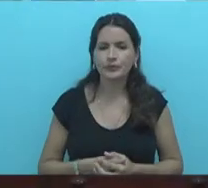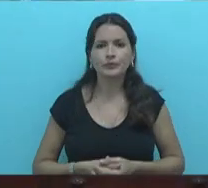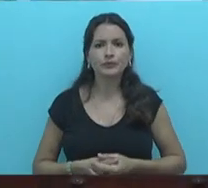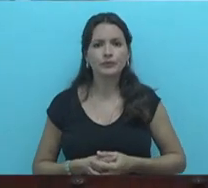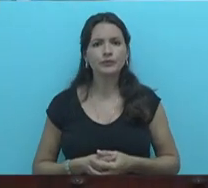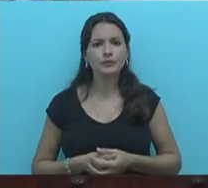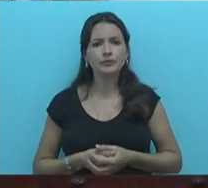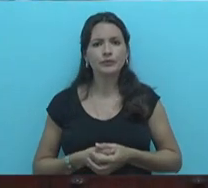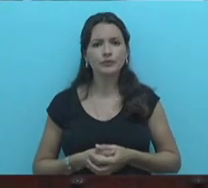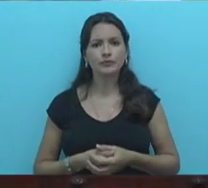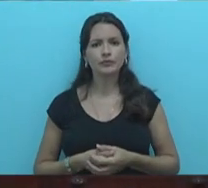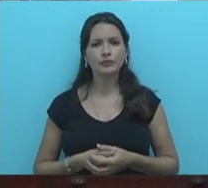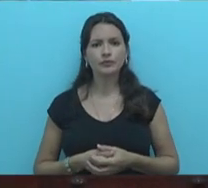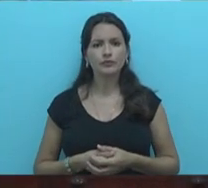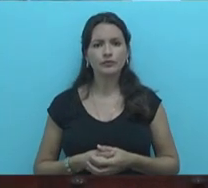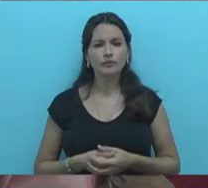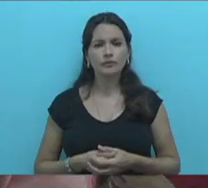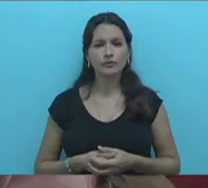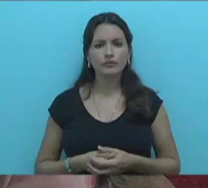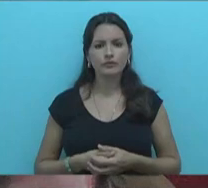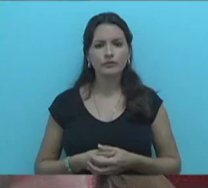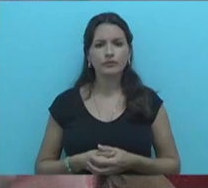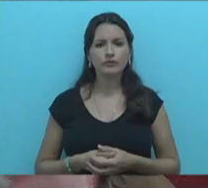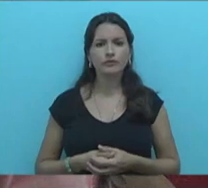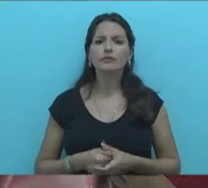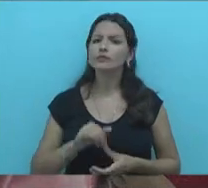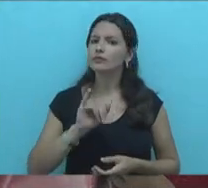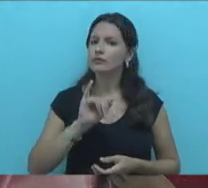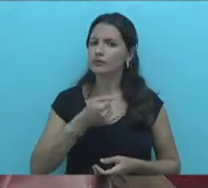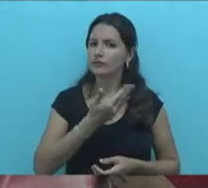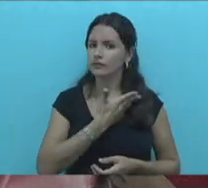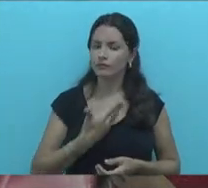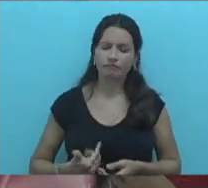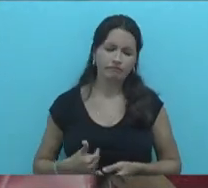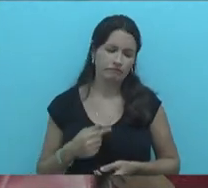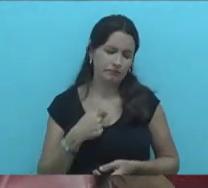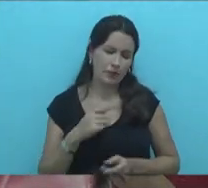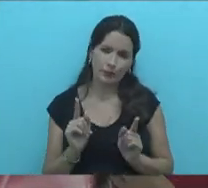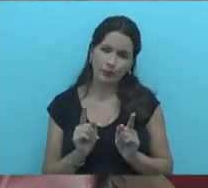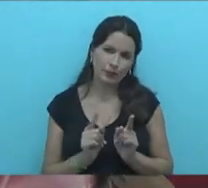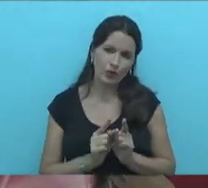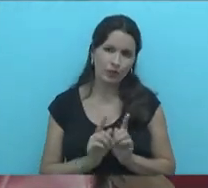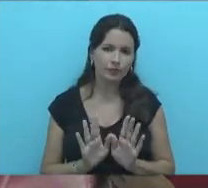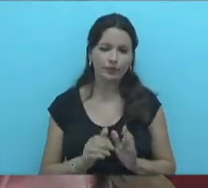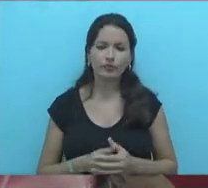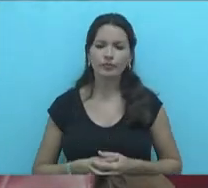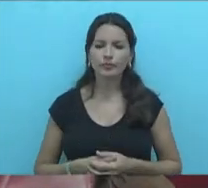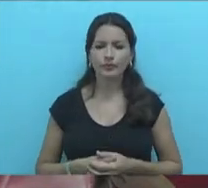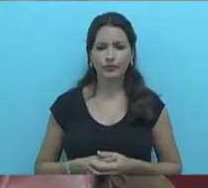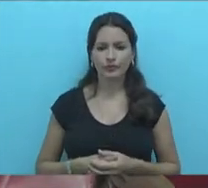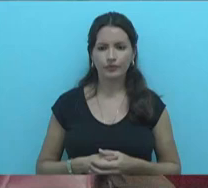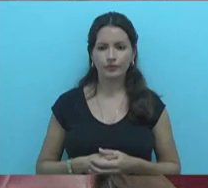Caballero. Sí, señor presidente, muy pocas palabras para agregar a la intervención